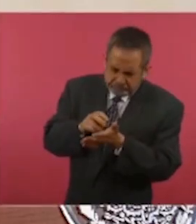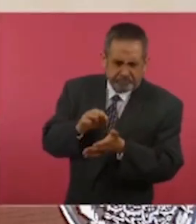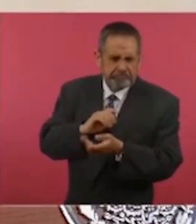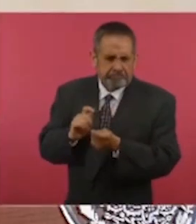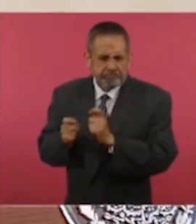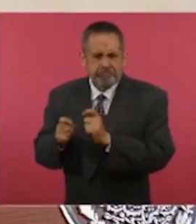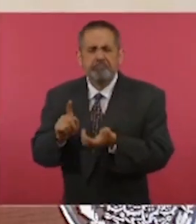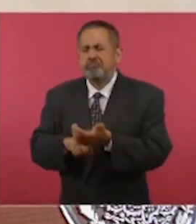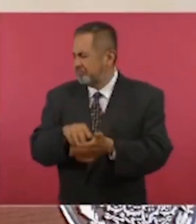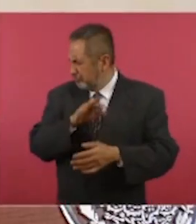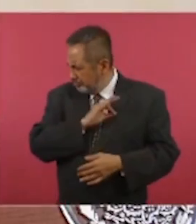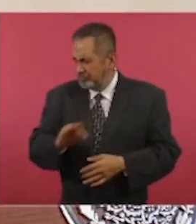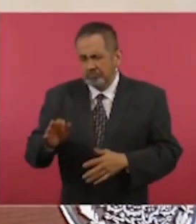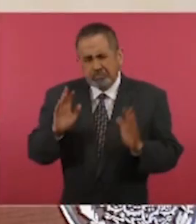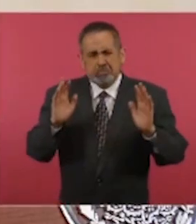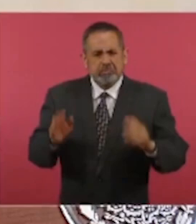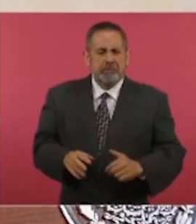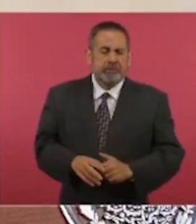todos los textos.